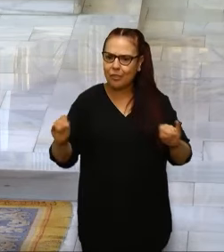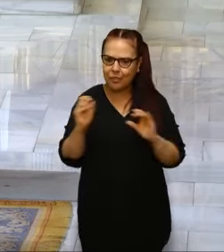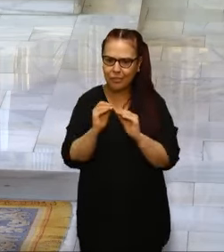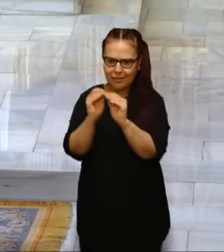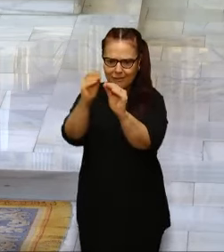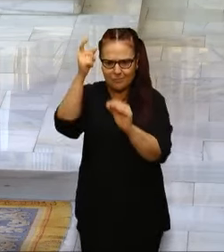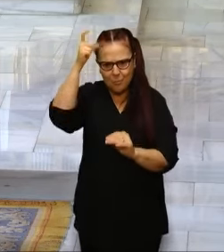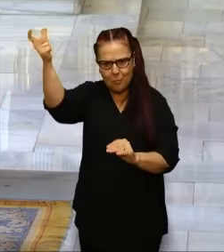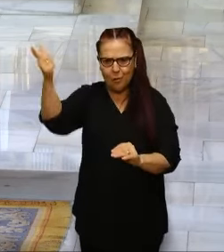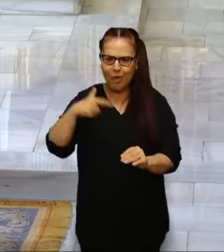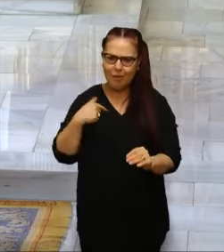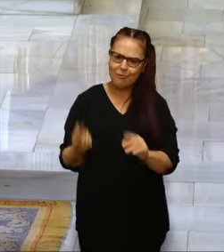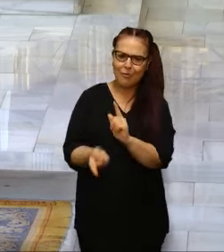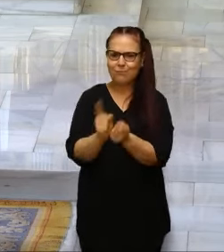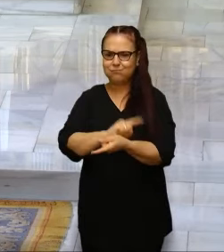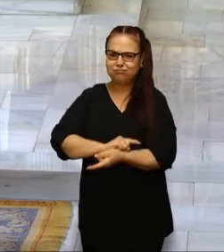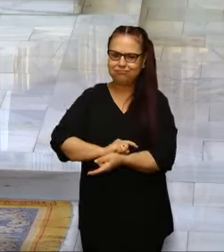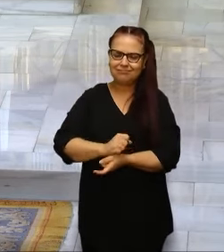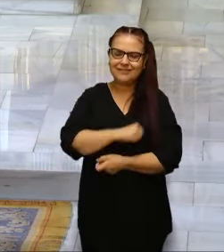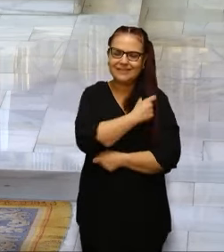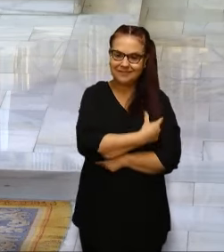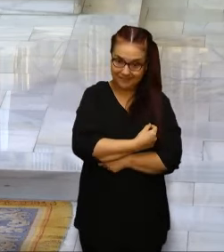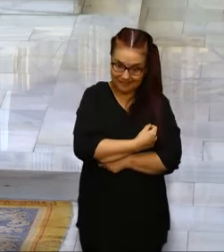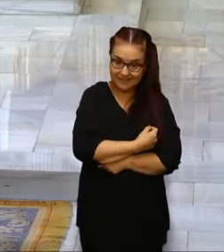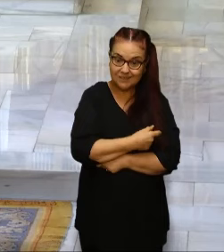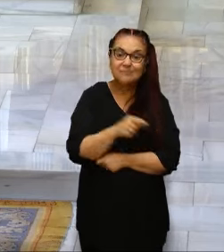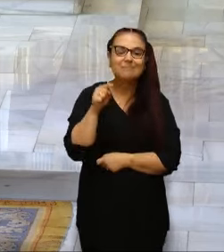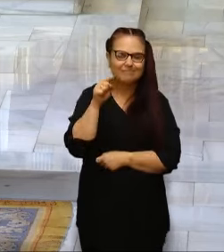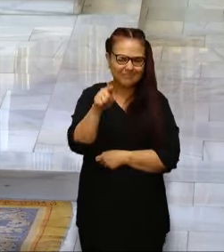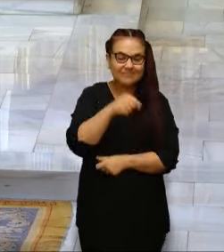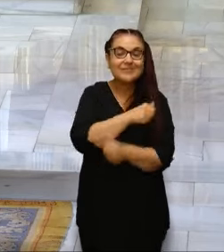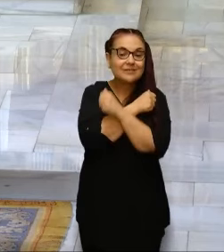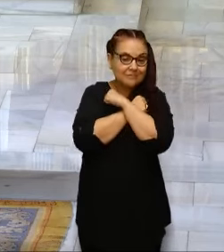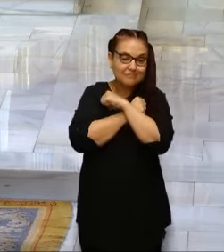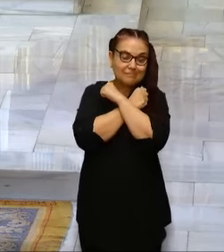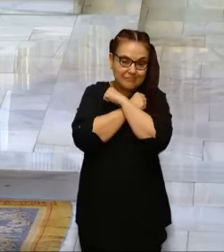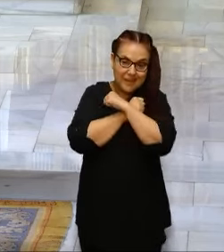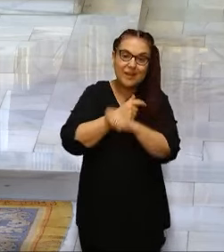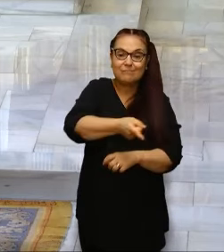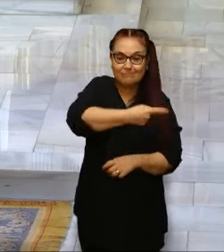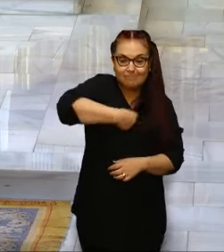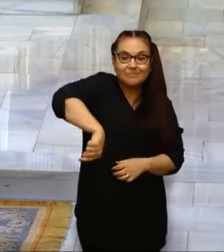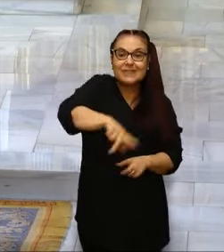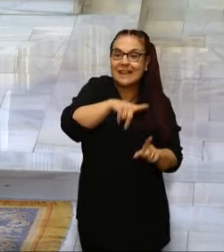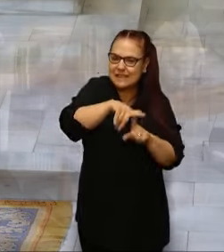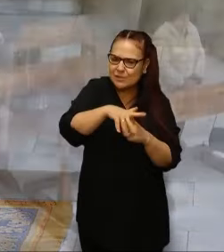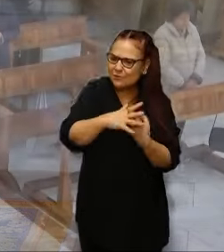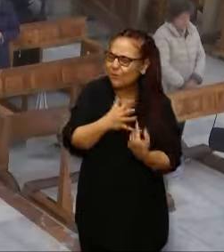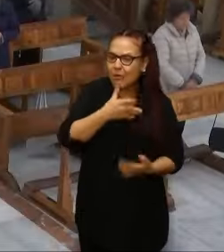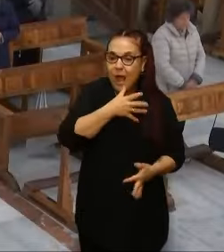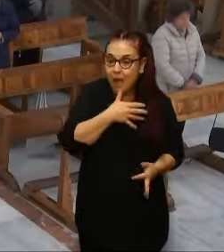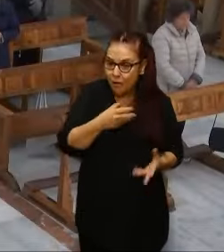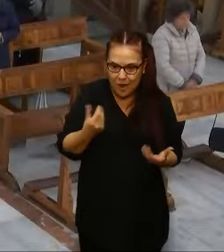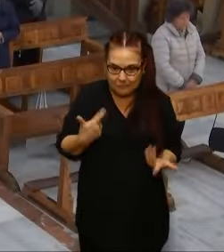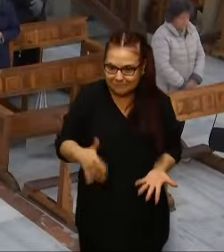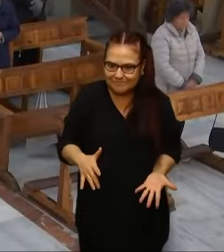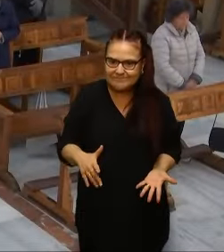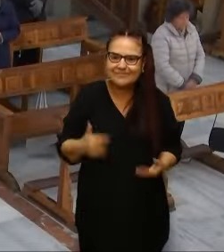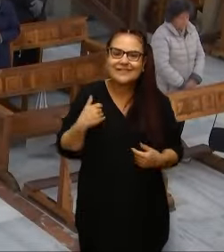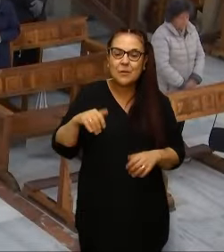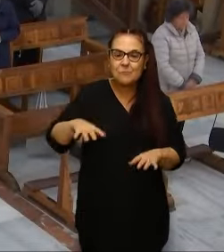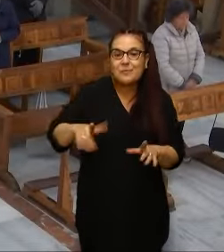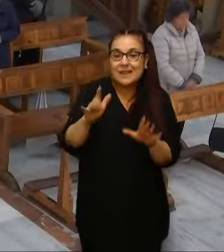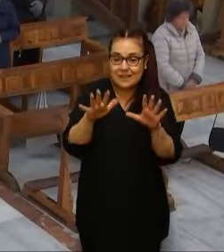que se convierten de corazón. Eso es lo que espera de nosotros en las circunstancias actuales. Los que estáis en